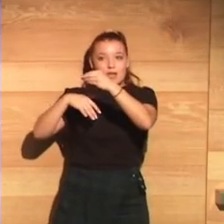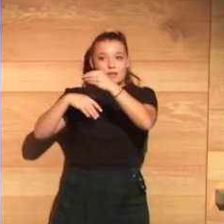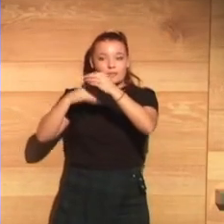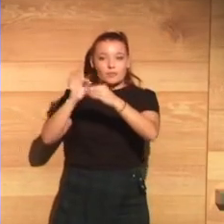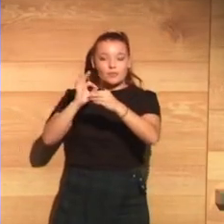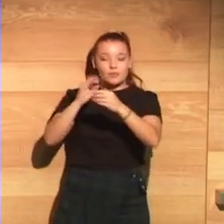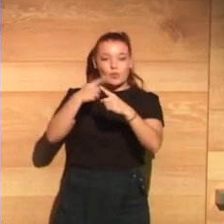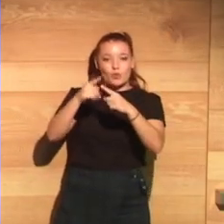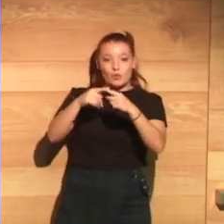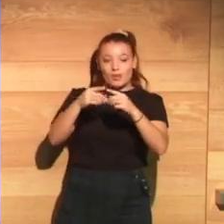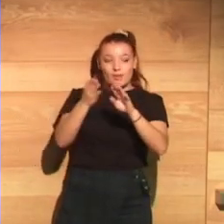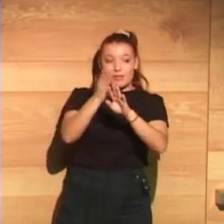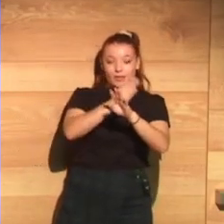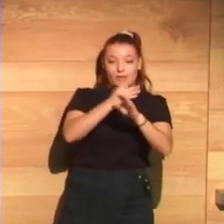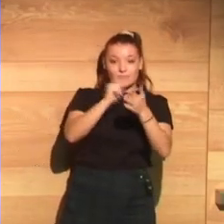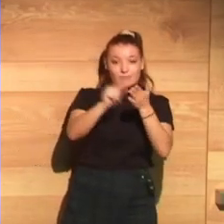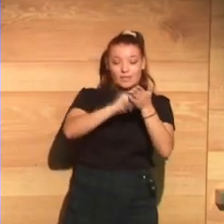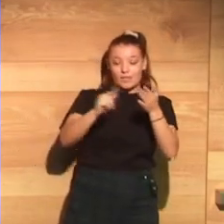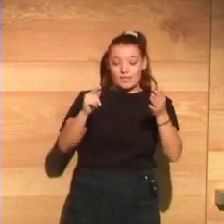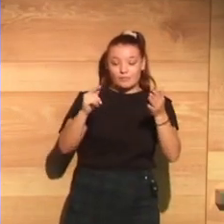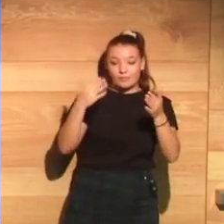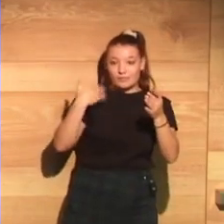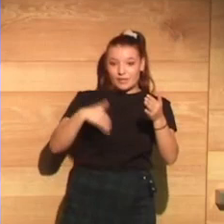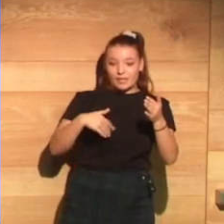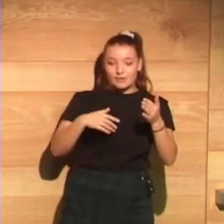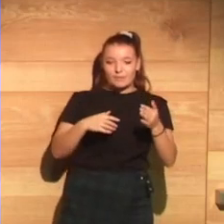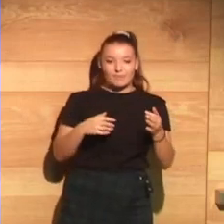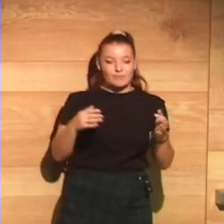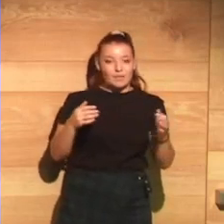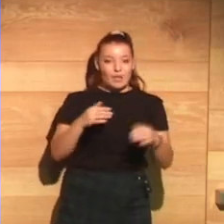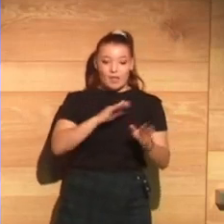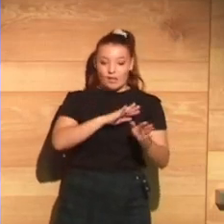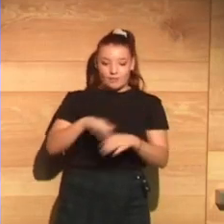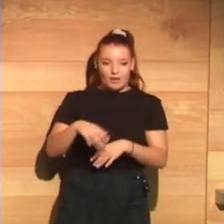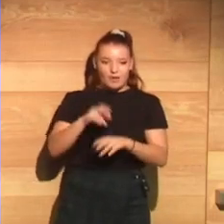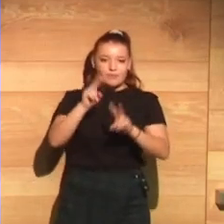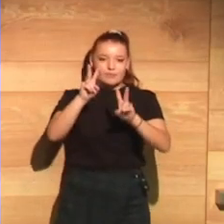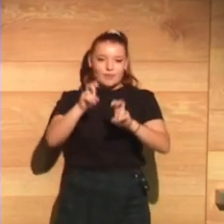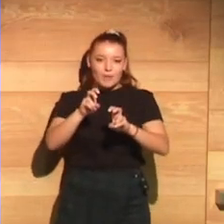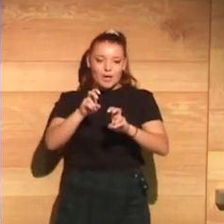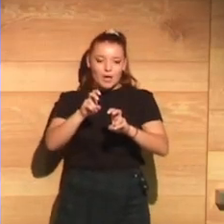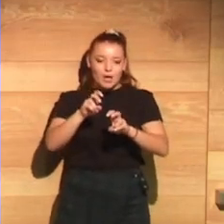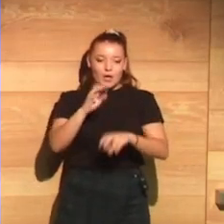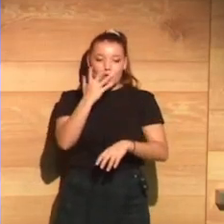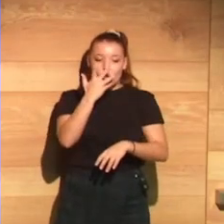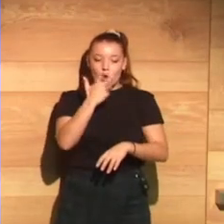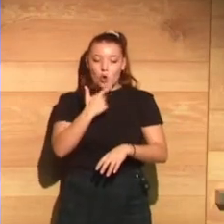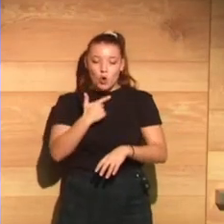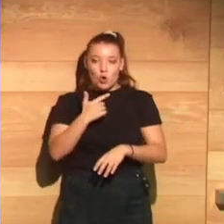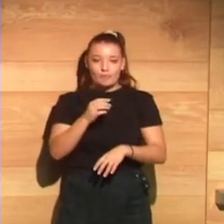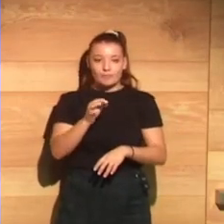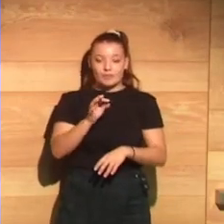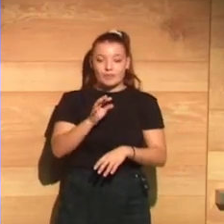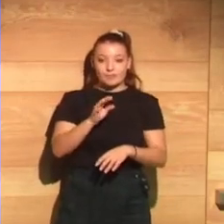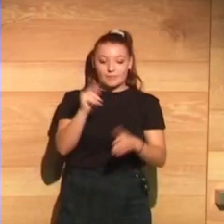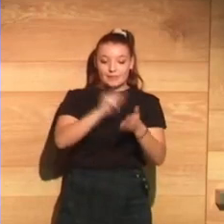en mi cabeza de lo que para mí es, que además culmina con lo que he escrito, es cuando yo ya me pongo a dibujar.